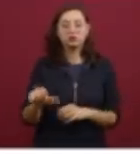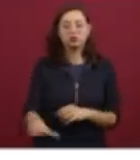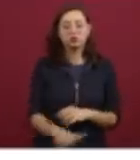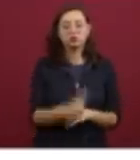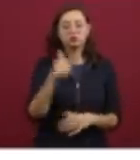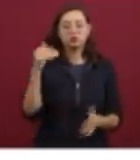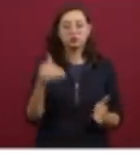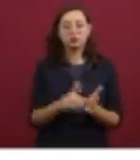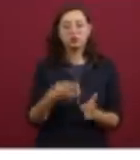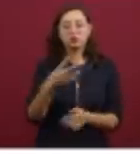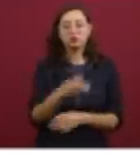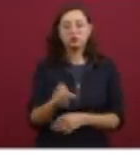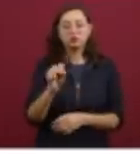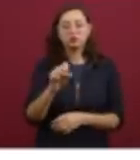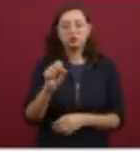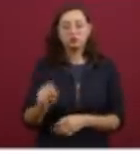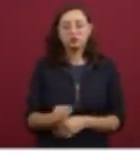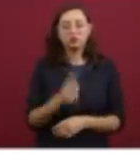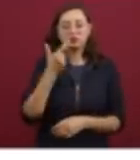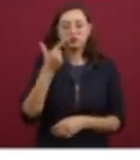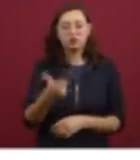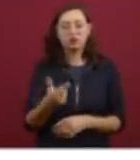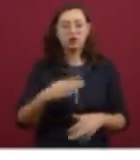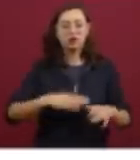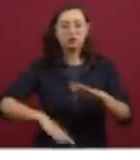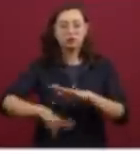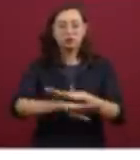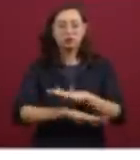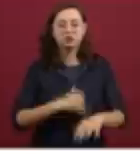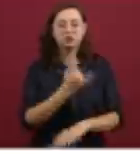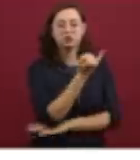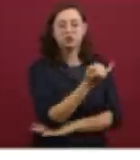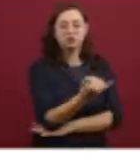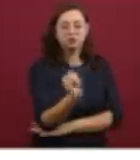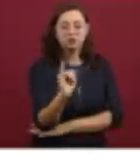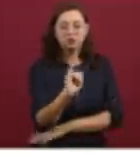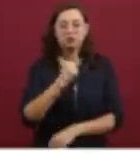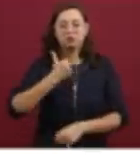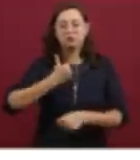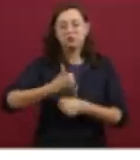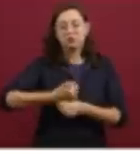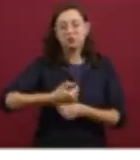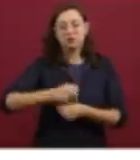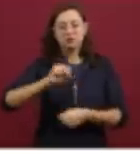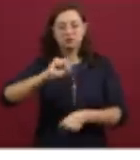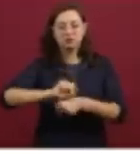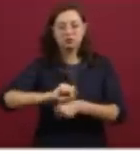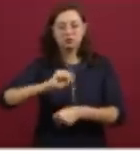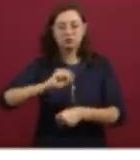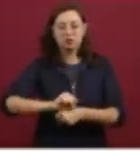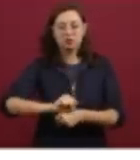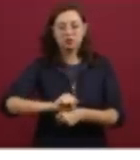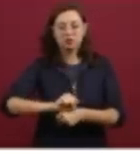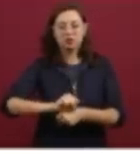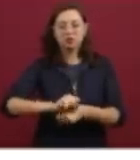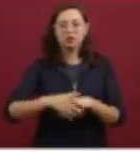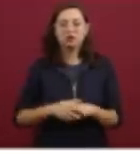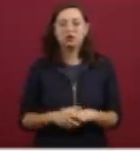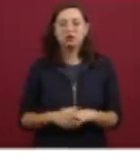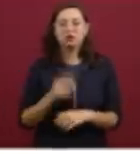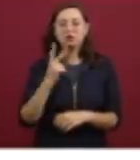611.467 alumnos de educación preescolar e inicial, además de